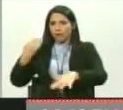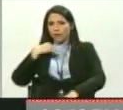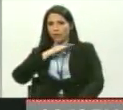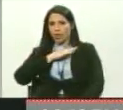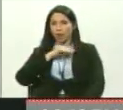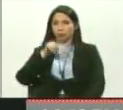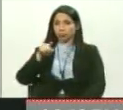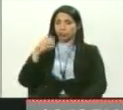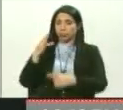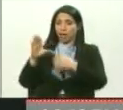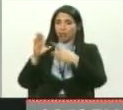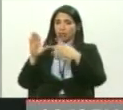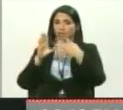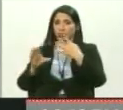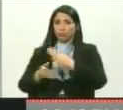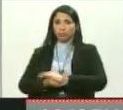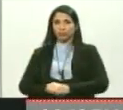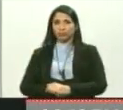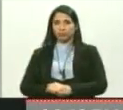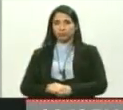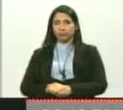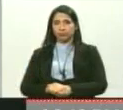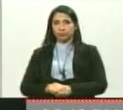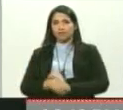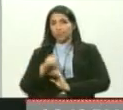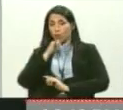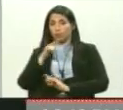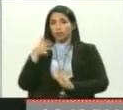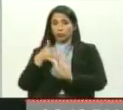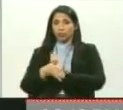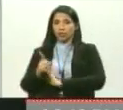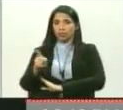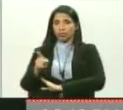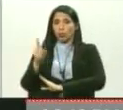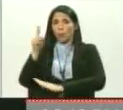características. Hay informes sobre eso.